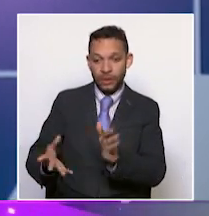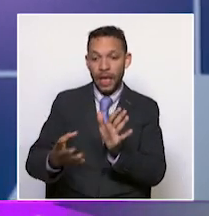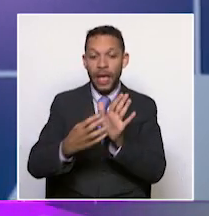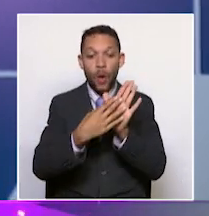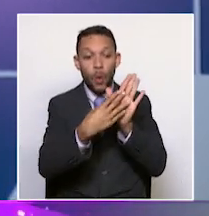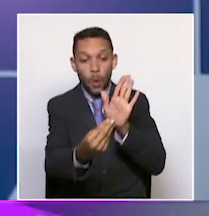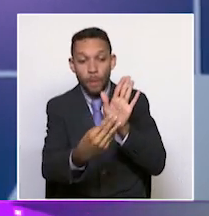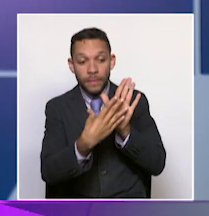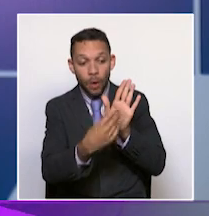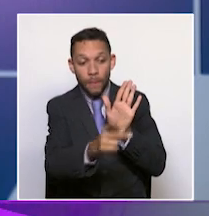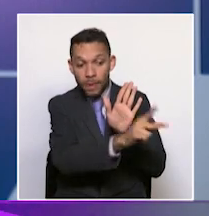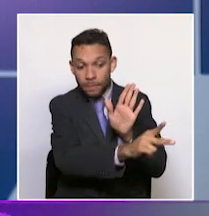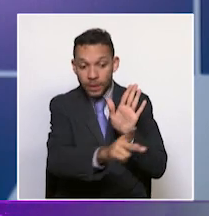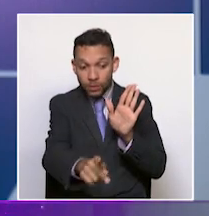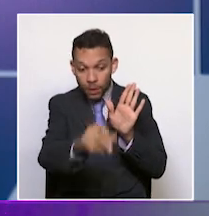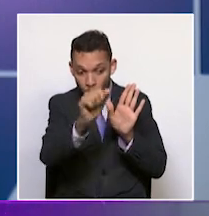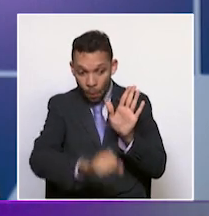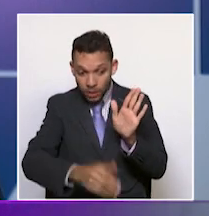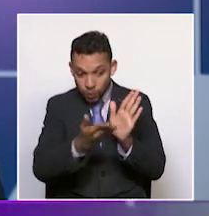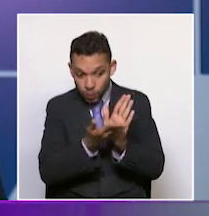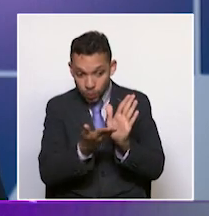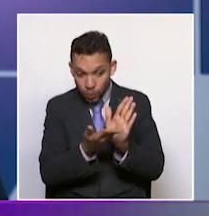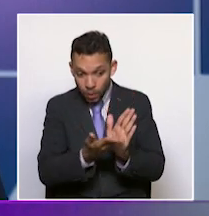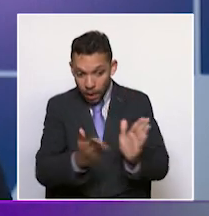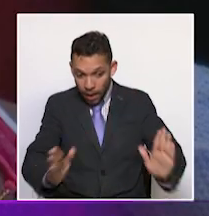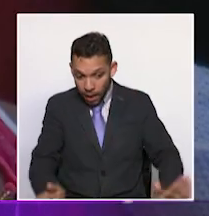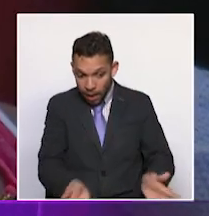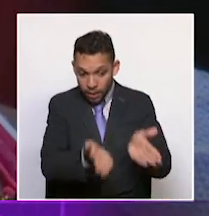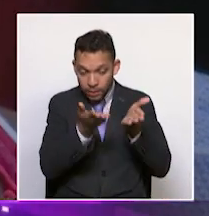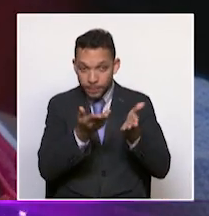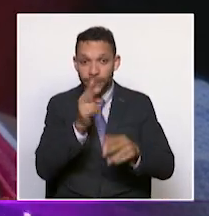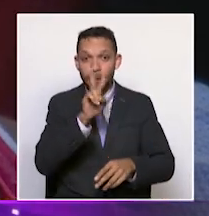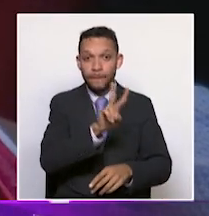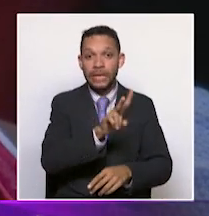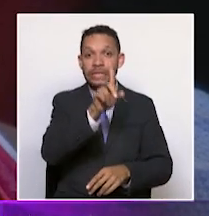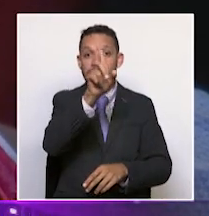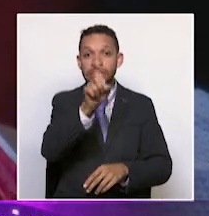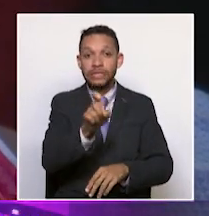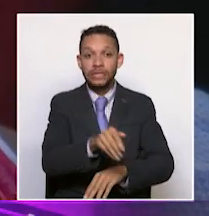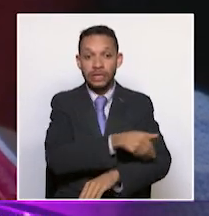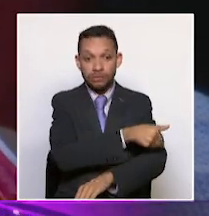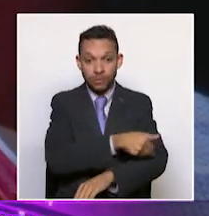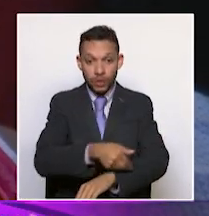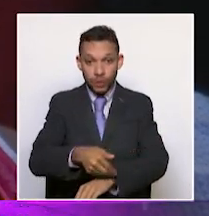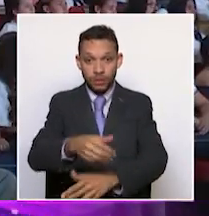la comunidad, con un reconocimiento de 26 millones de pesos para que puedan